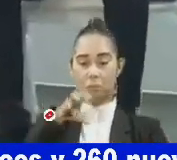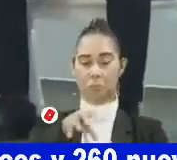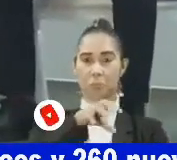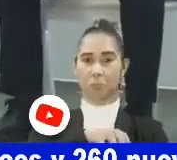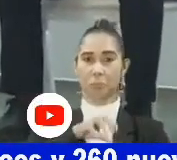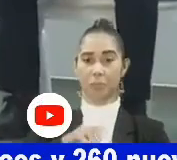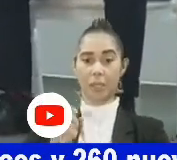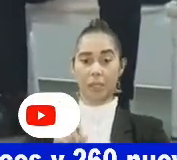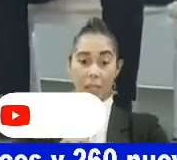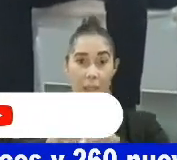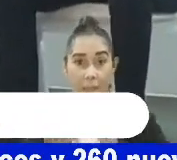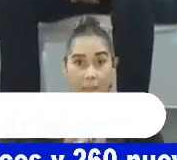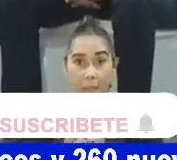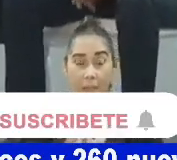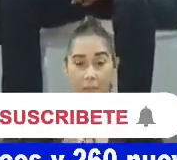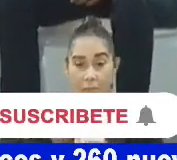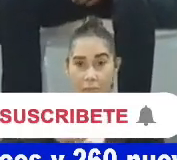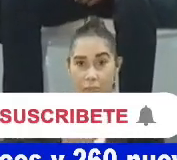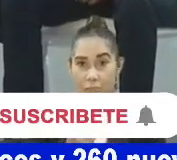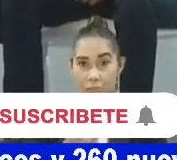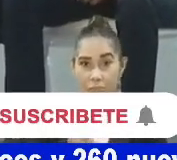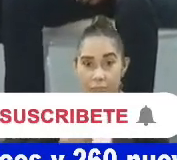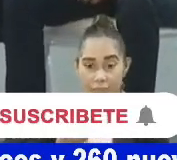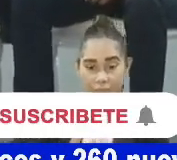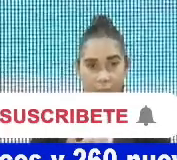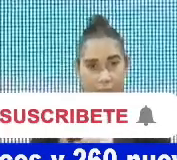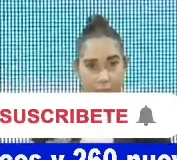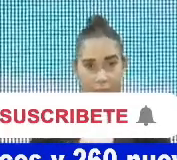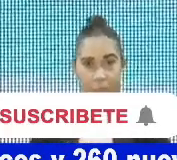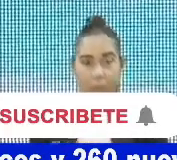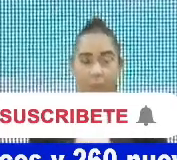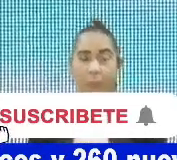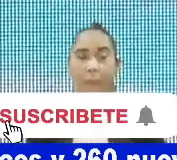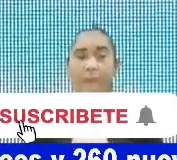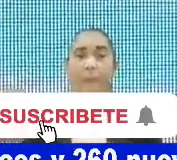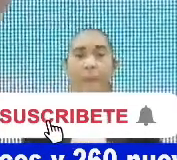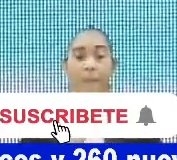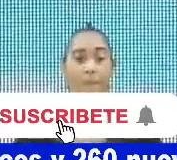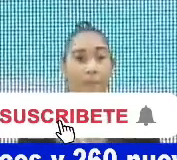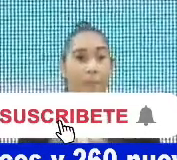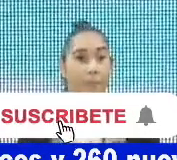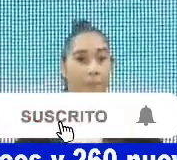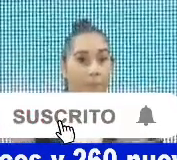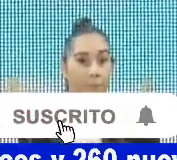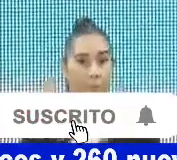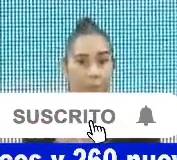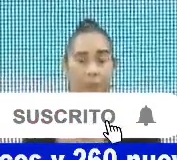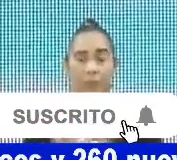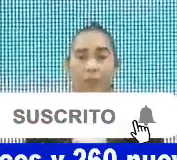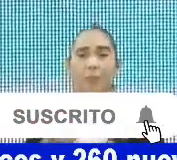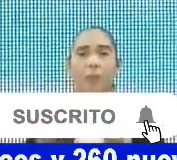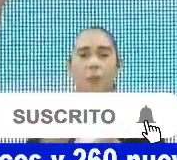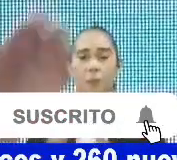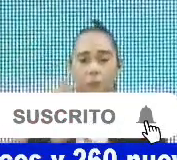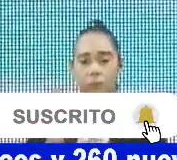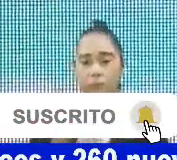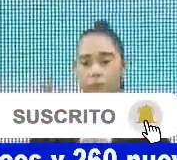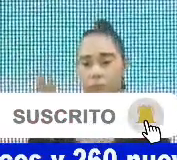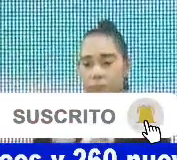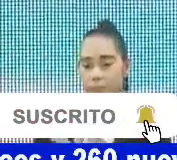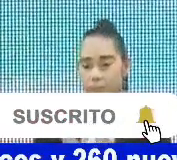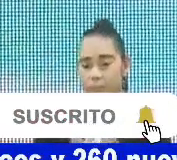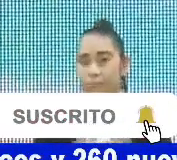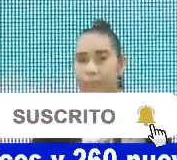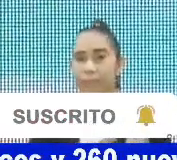experimentado un cambio significativo. Y ese cambio significativo ha sido en la cultura